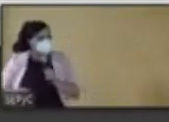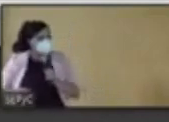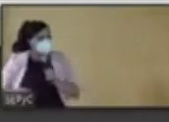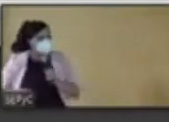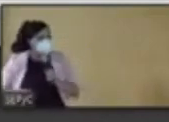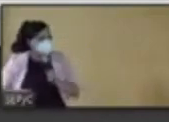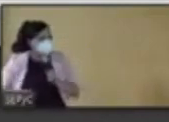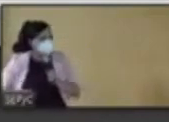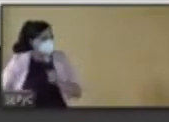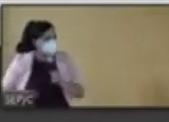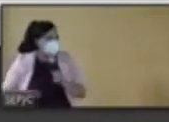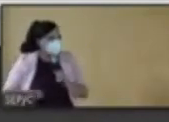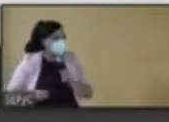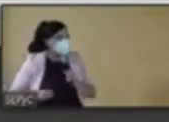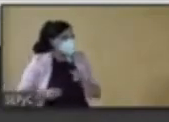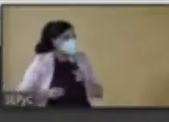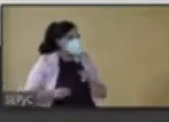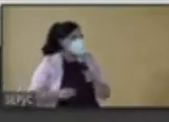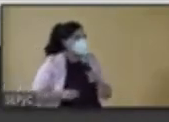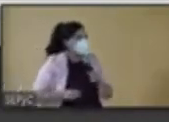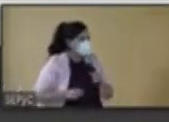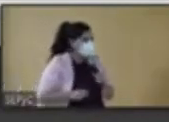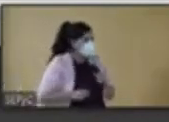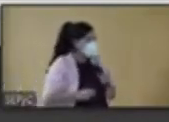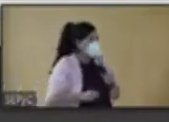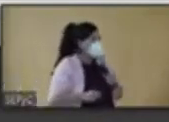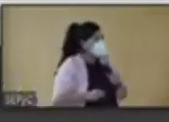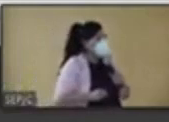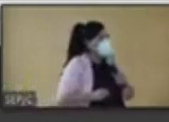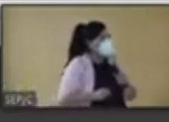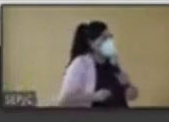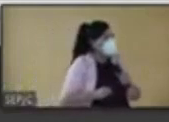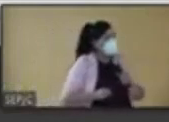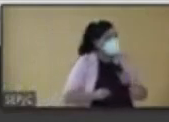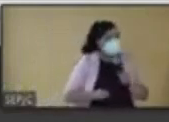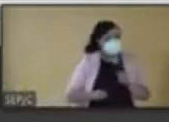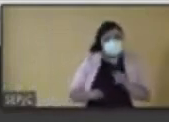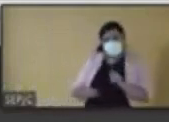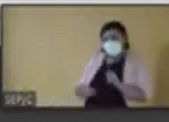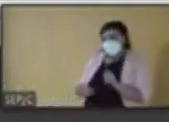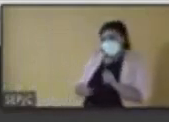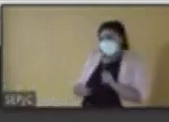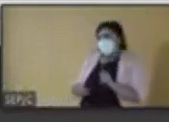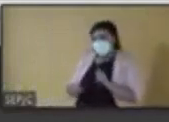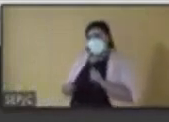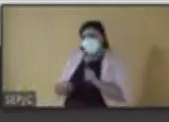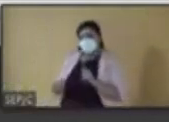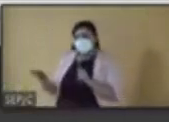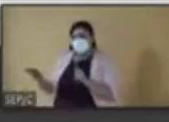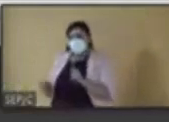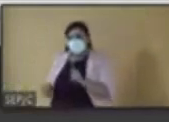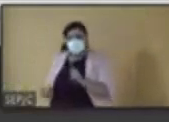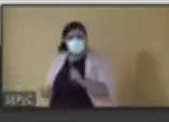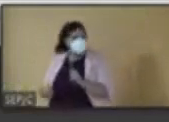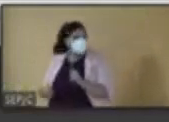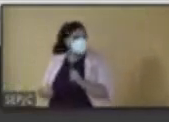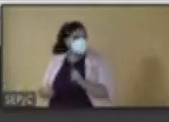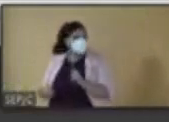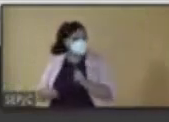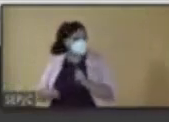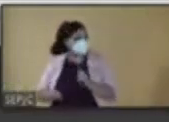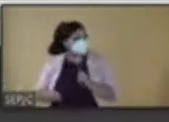si no se tuviera ninguno en usufructo, únicamente, ahorita les voy a decir en qué parte identificamos ninguno y guardamos o complementamos